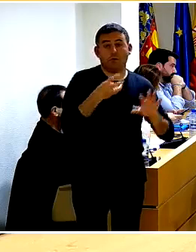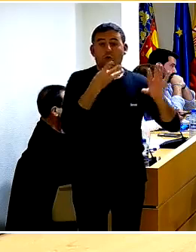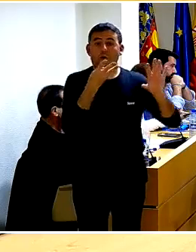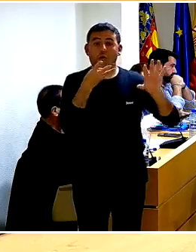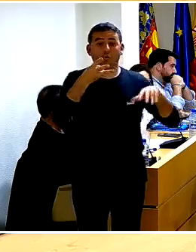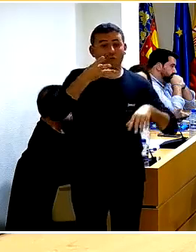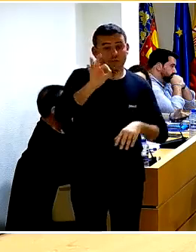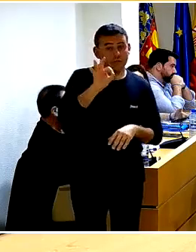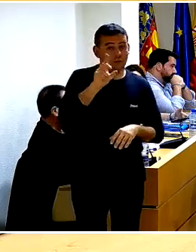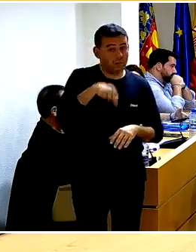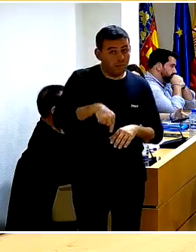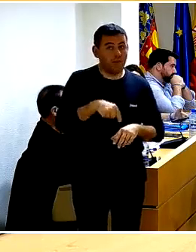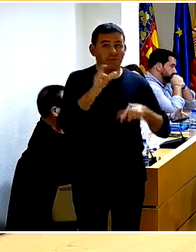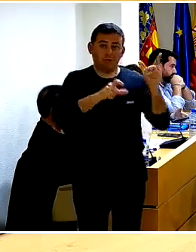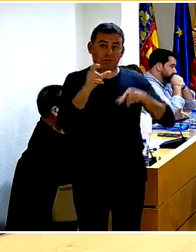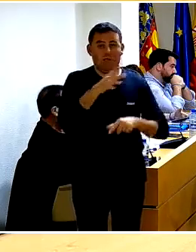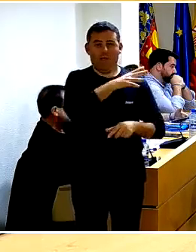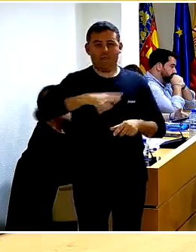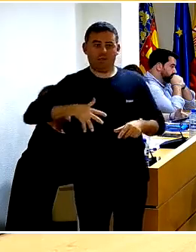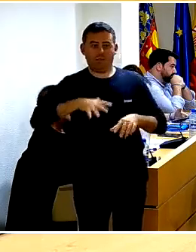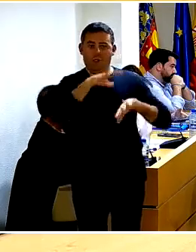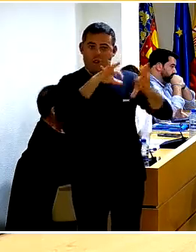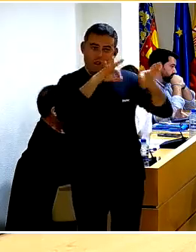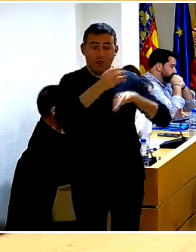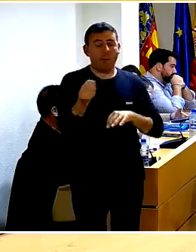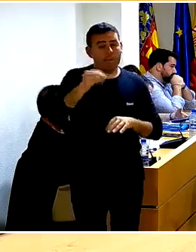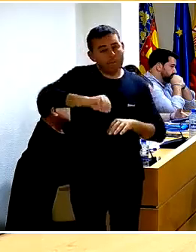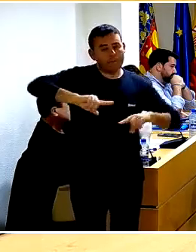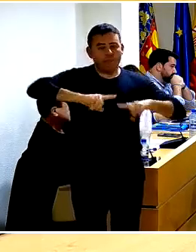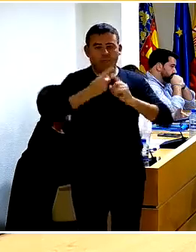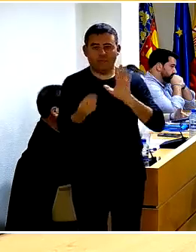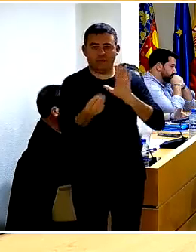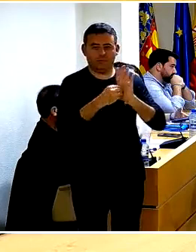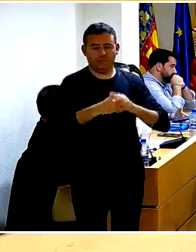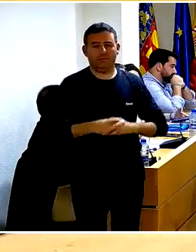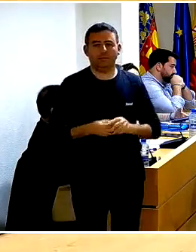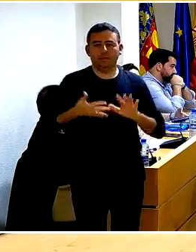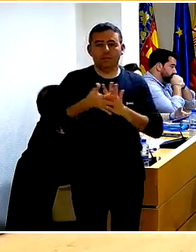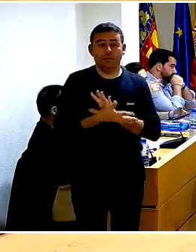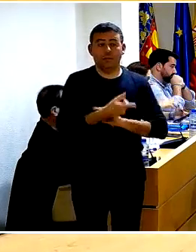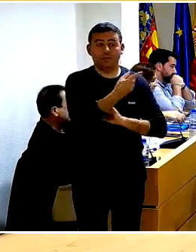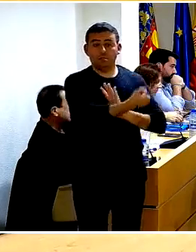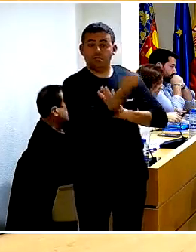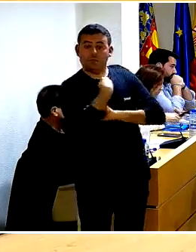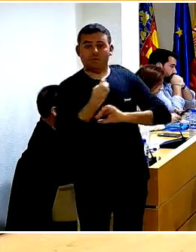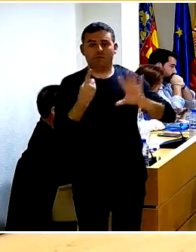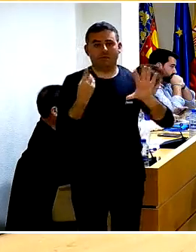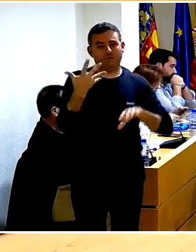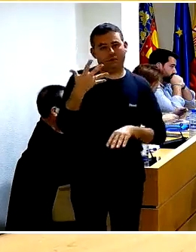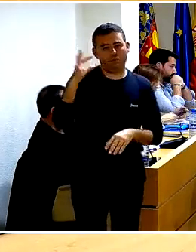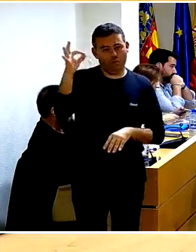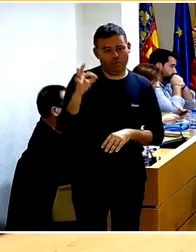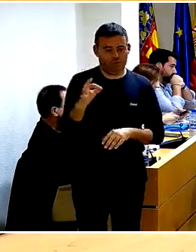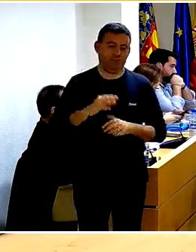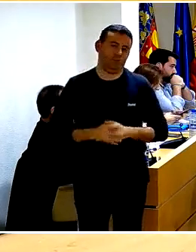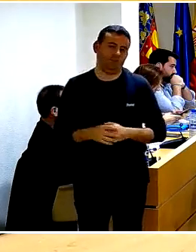más las dietas. Por lo tanto, ustedes respecto al presupuesto nuestro han incrementado un 65%. Ese dato lo acabamos